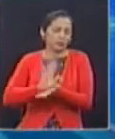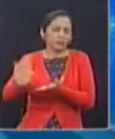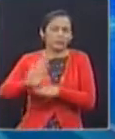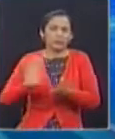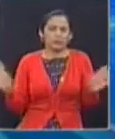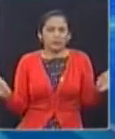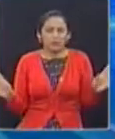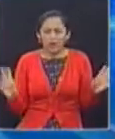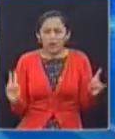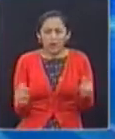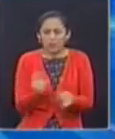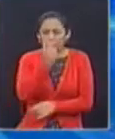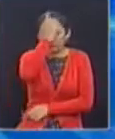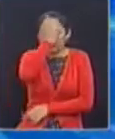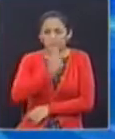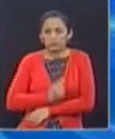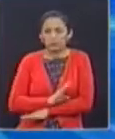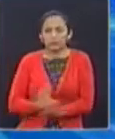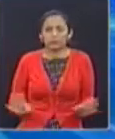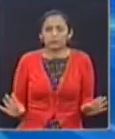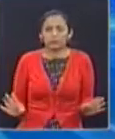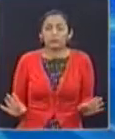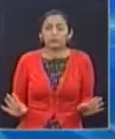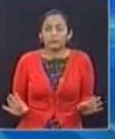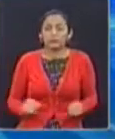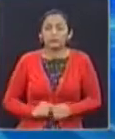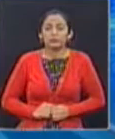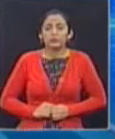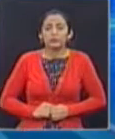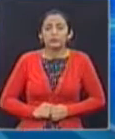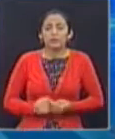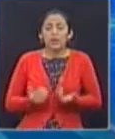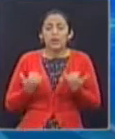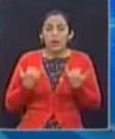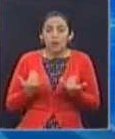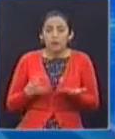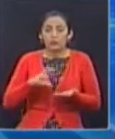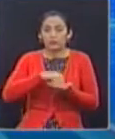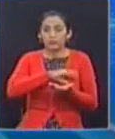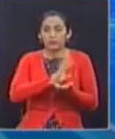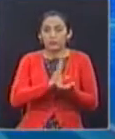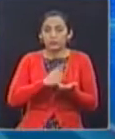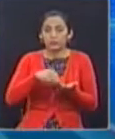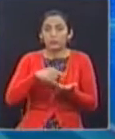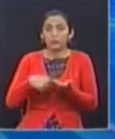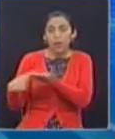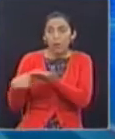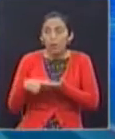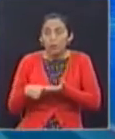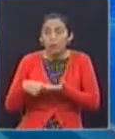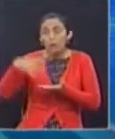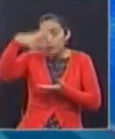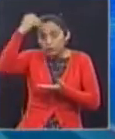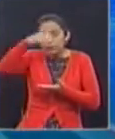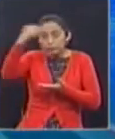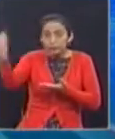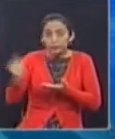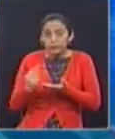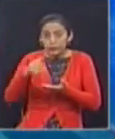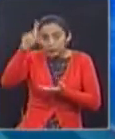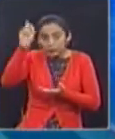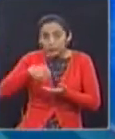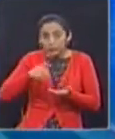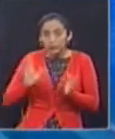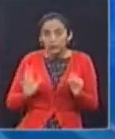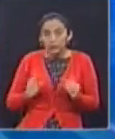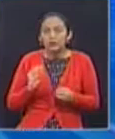acciones y mensajes contundentes. Y sobre el tema del juicio político, yo creo que si Lenín Moreno es presidente